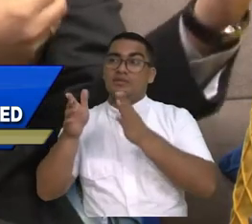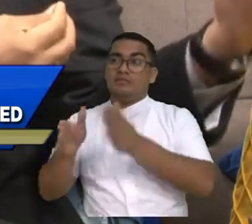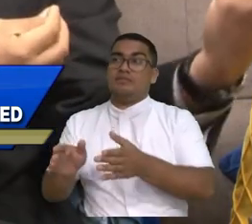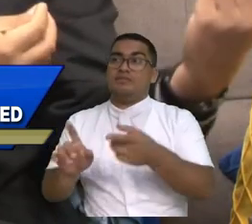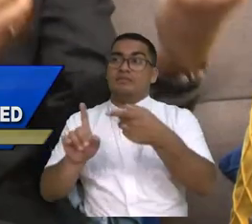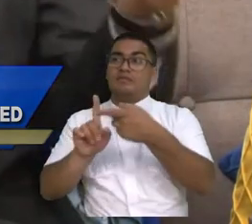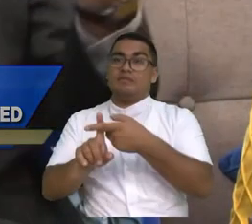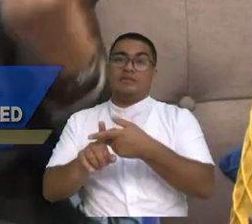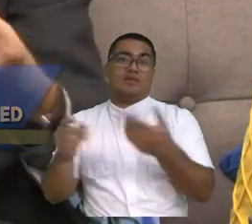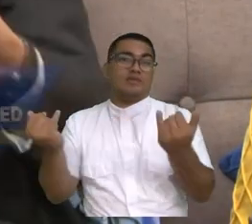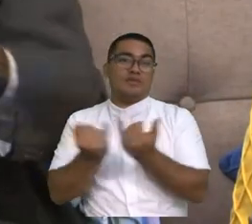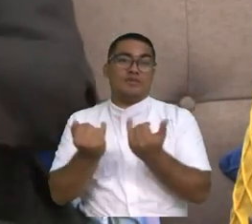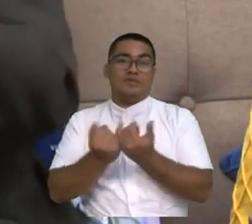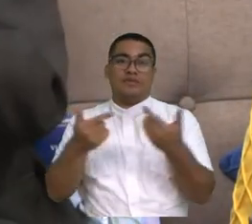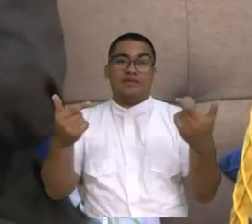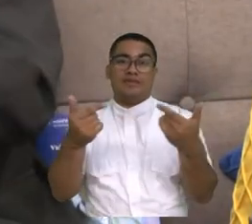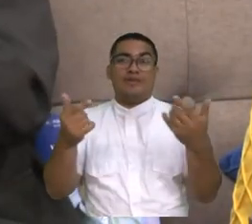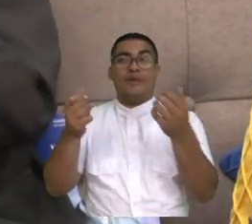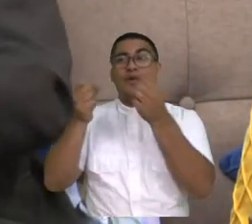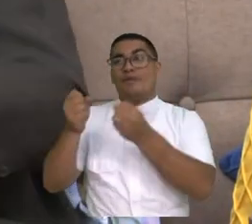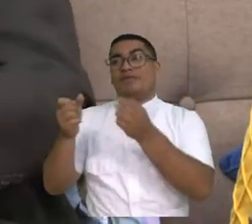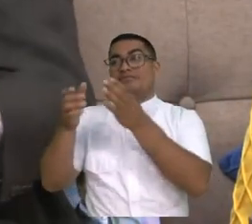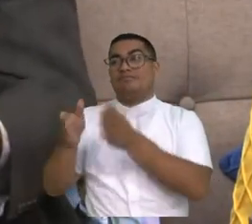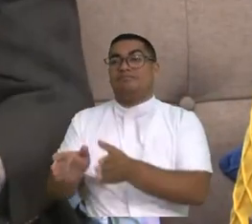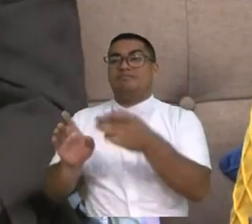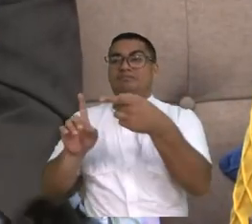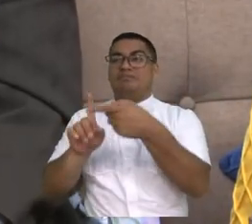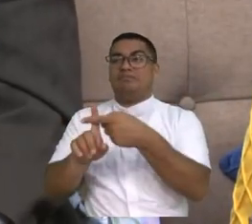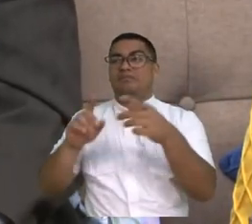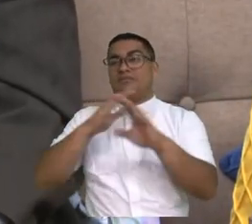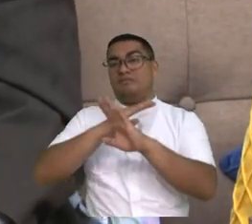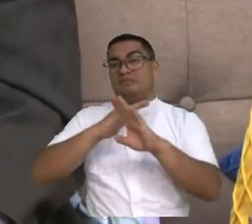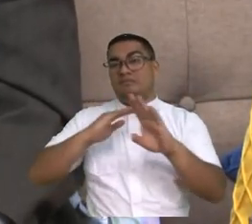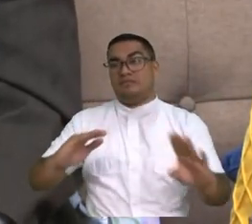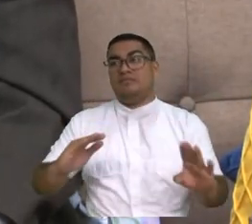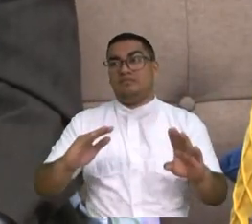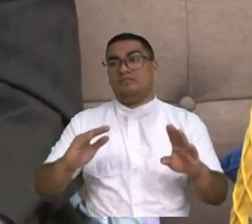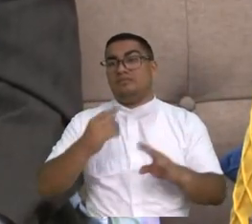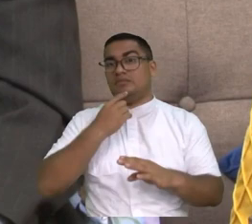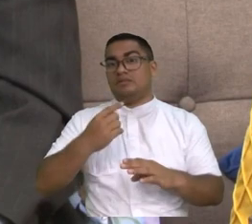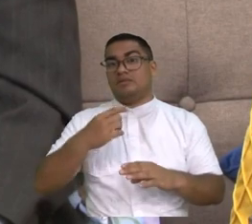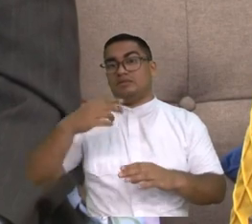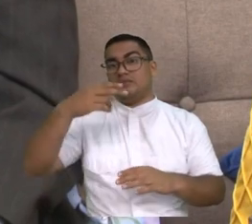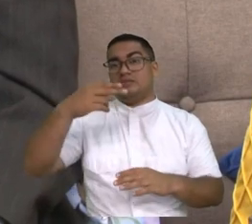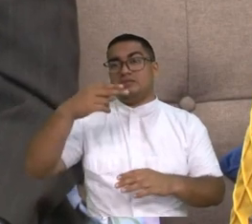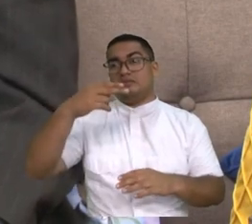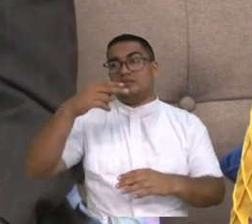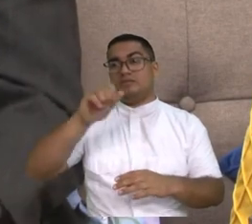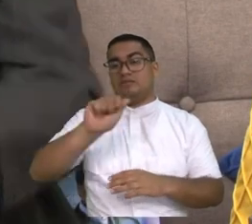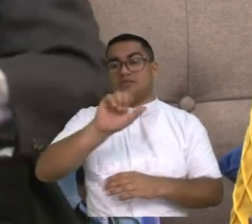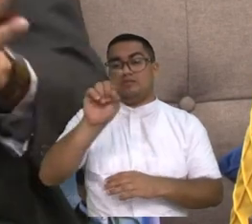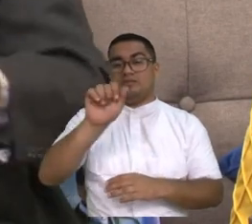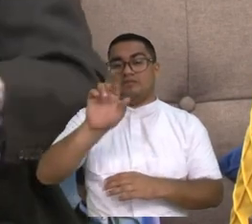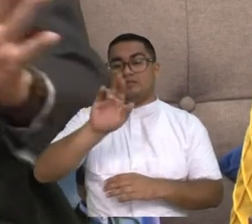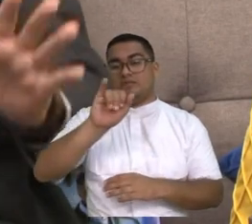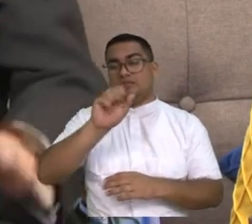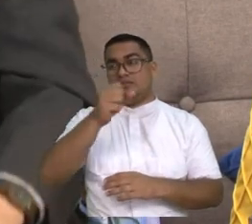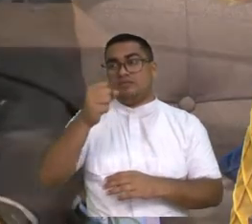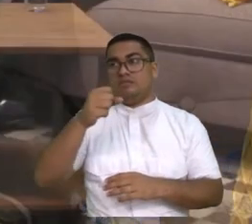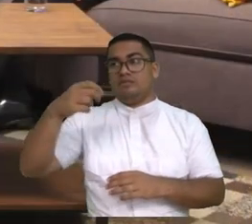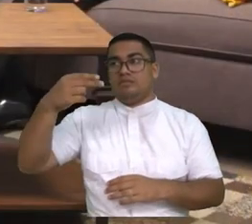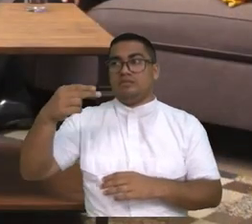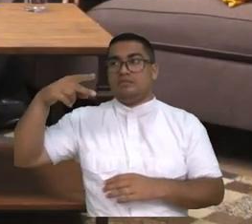cañonazos de guerra entierran un hombre de paz. Y eso resaltó en el discurso a Sarías Achapalé. Sí, sí. Solo pocas veces han